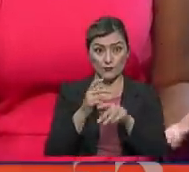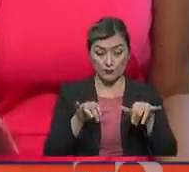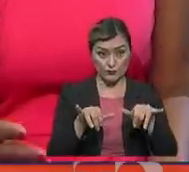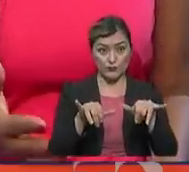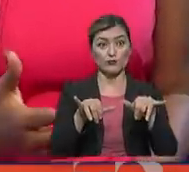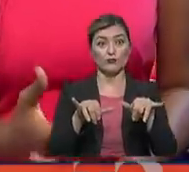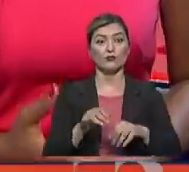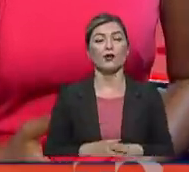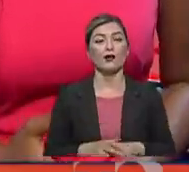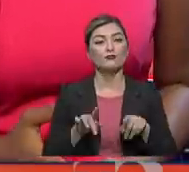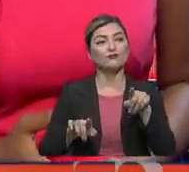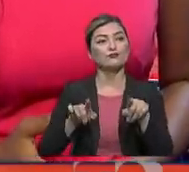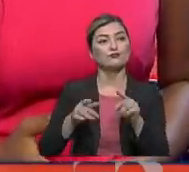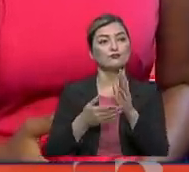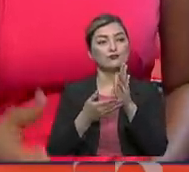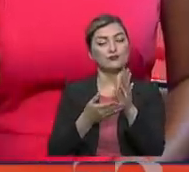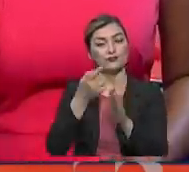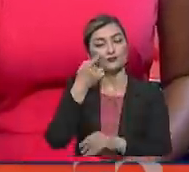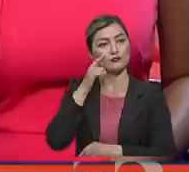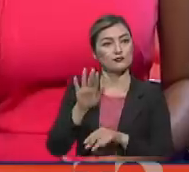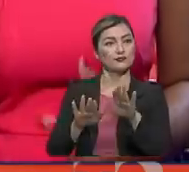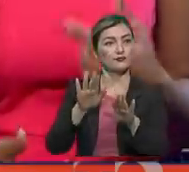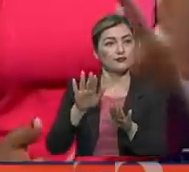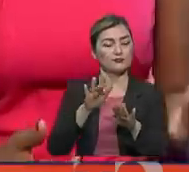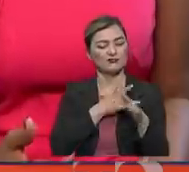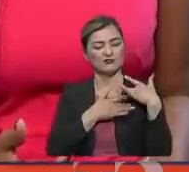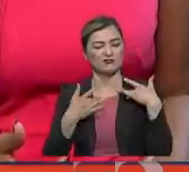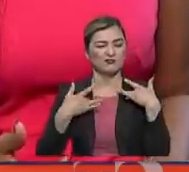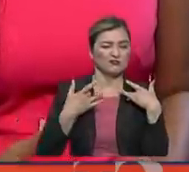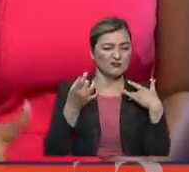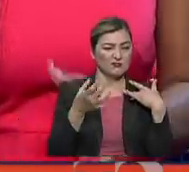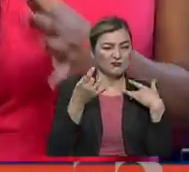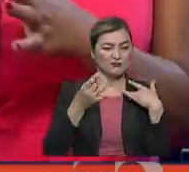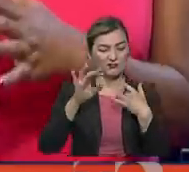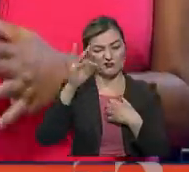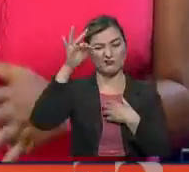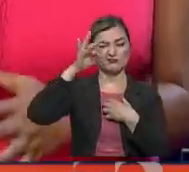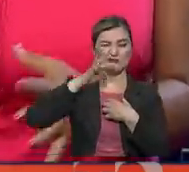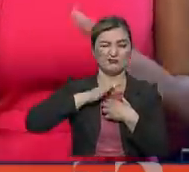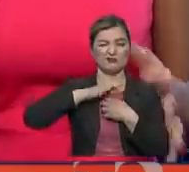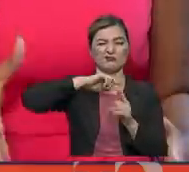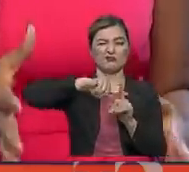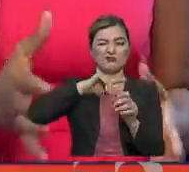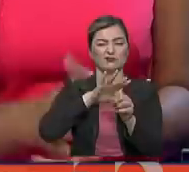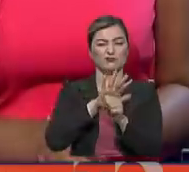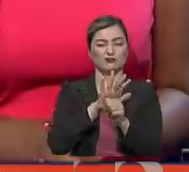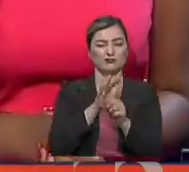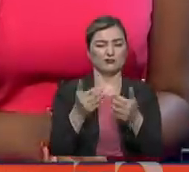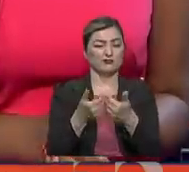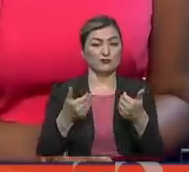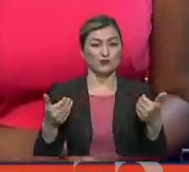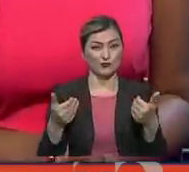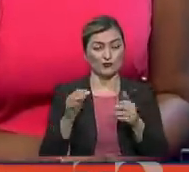cuidando, sobre todo aquellos que ya han evidenciado que tienen algún tipo de síntoma, aquellos que están contagiados, por favor, aislarse para evitar